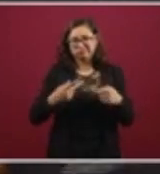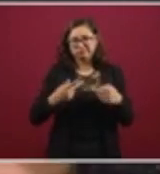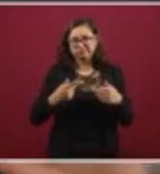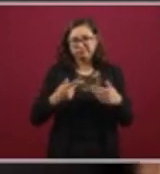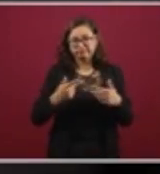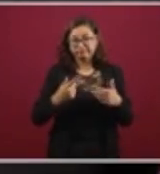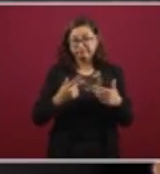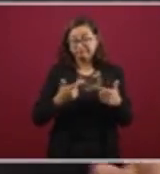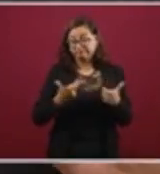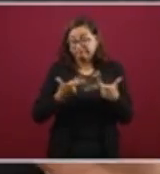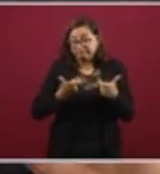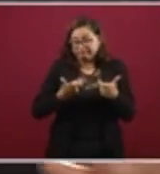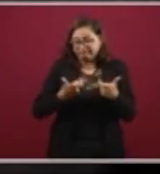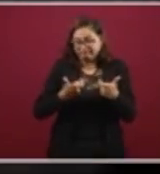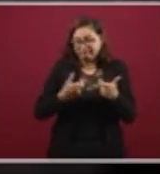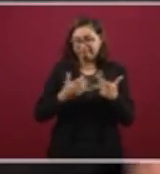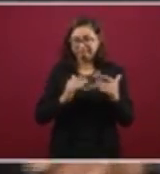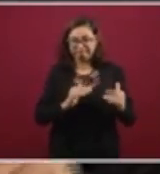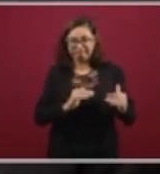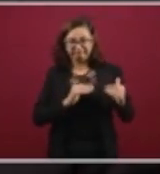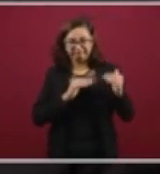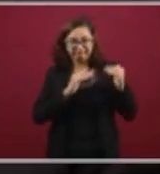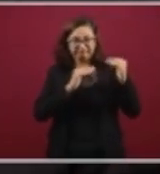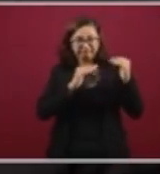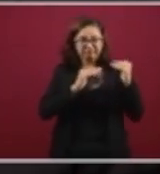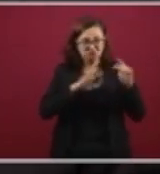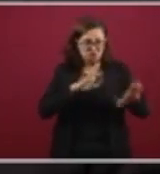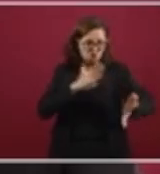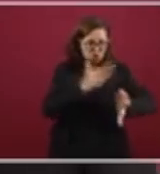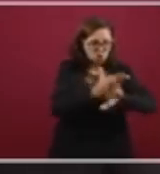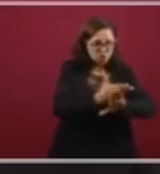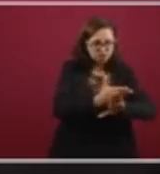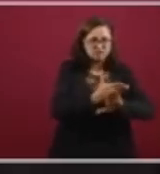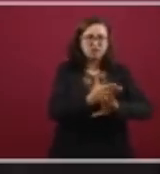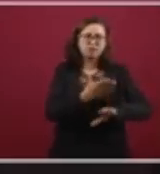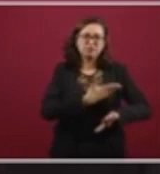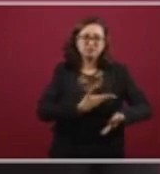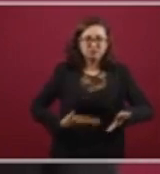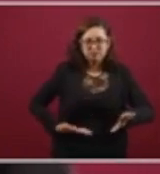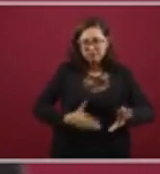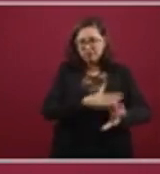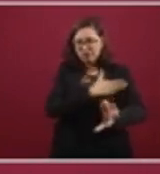no así al Poder Judicial.